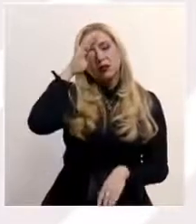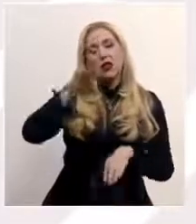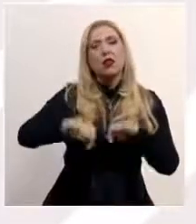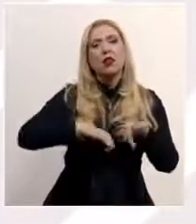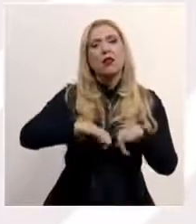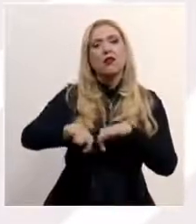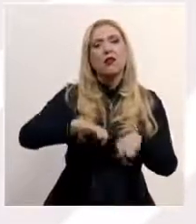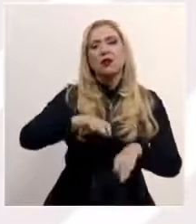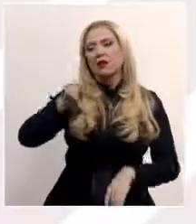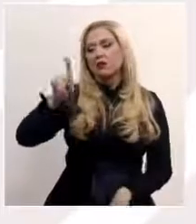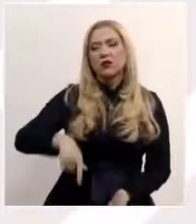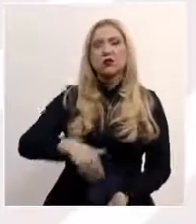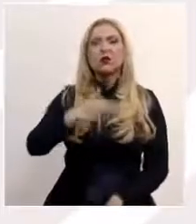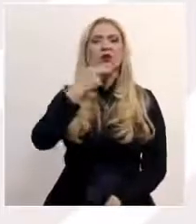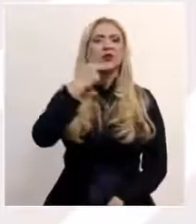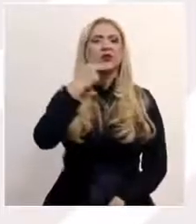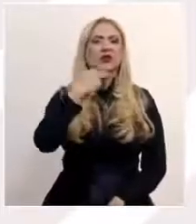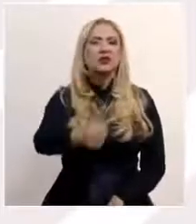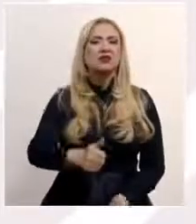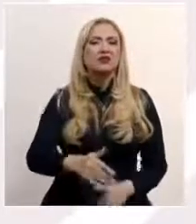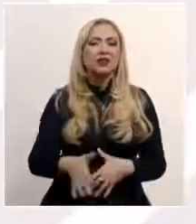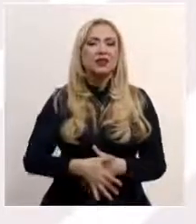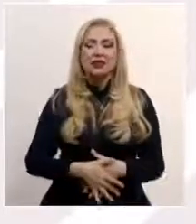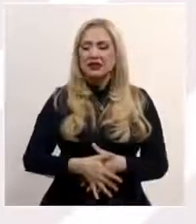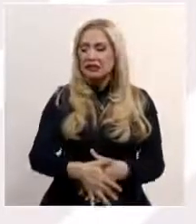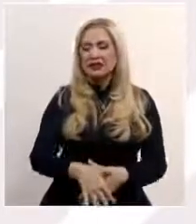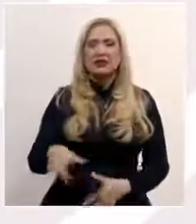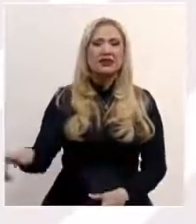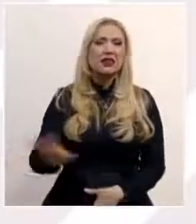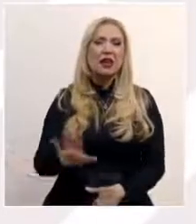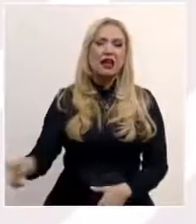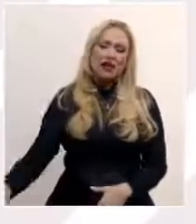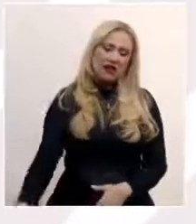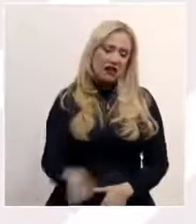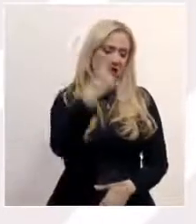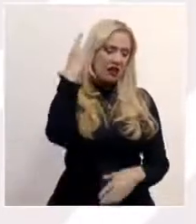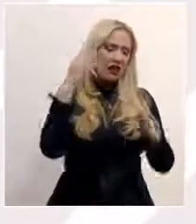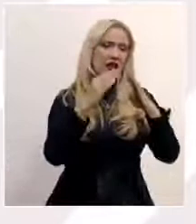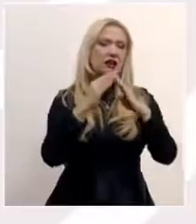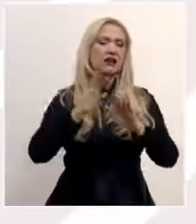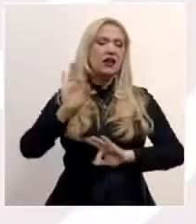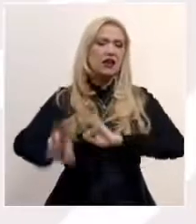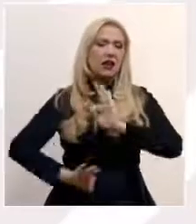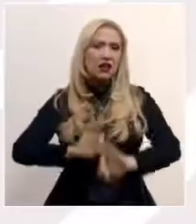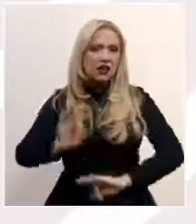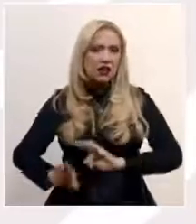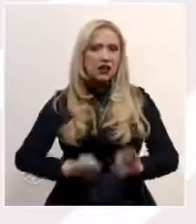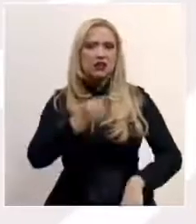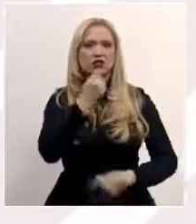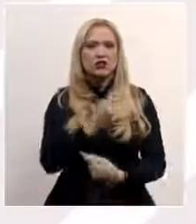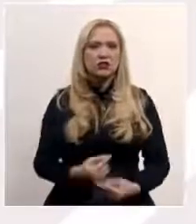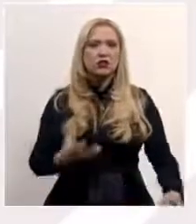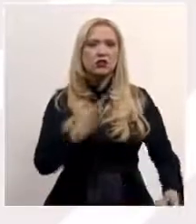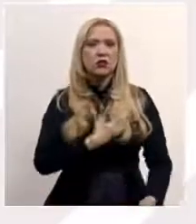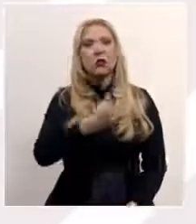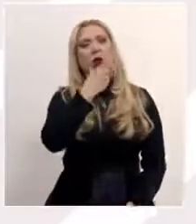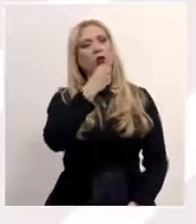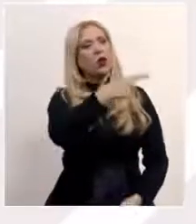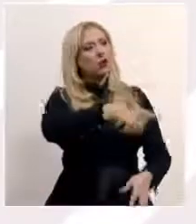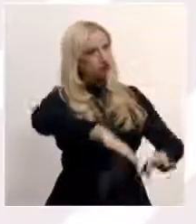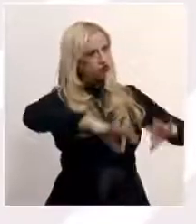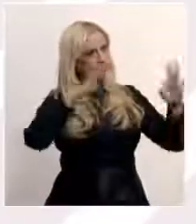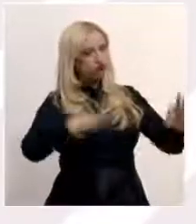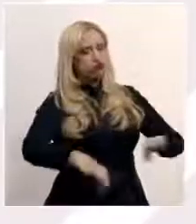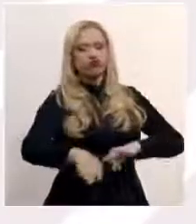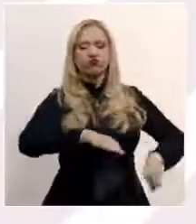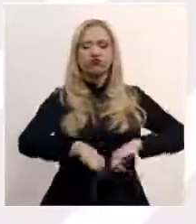Todavía, que es la idea de que las mujeres somos las cuidadoras, los hombres los proveedores, y como todo el sistema, ¿no? O sea, porque